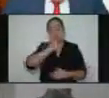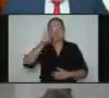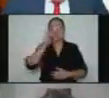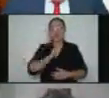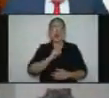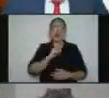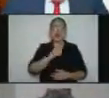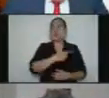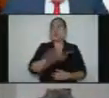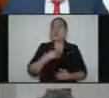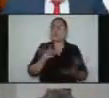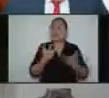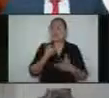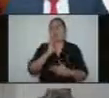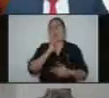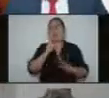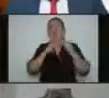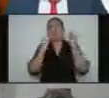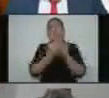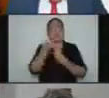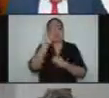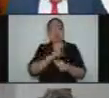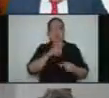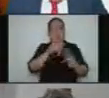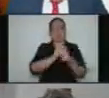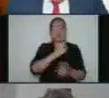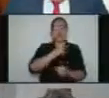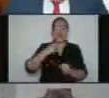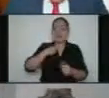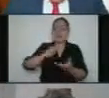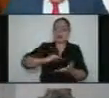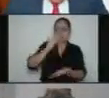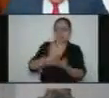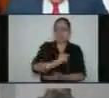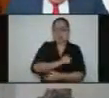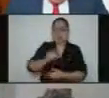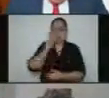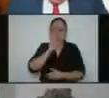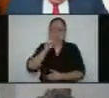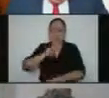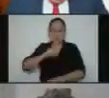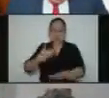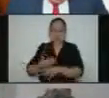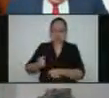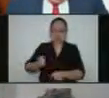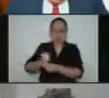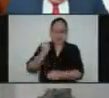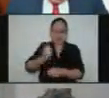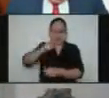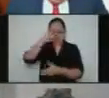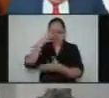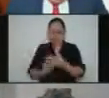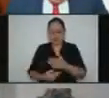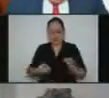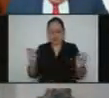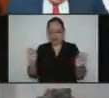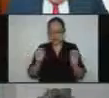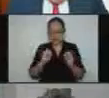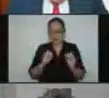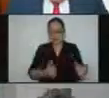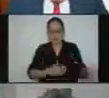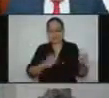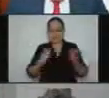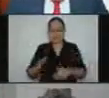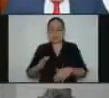de inclusión y poner un alto a la violencia contra las mujeres. Por ello, deberá notificarse la sentencia a los